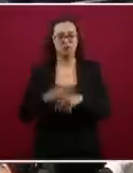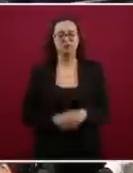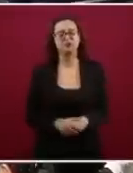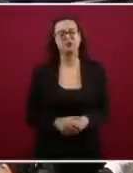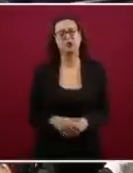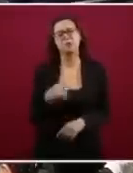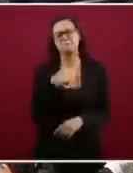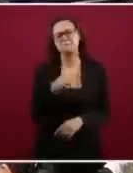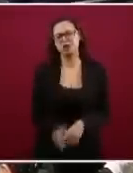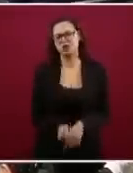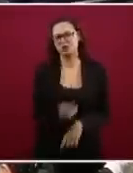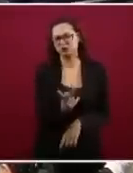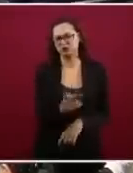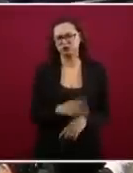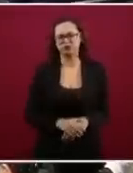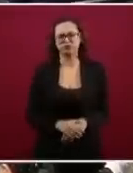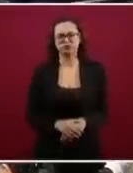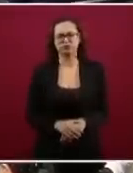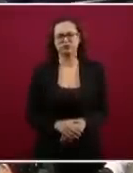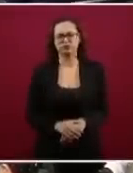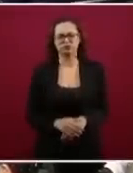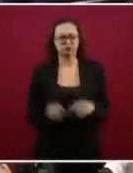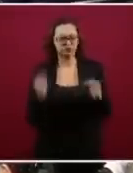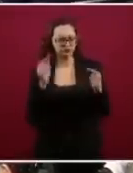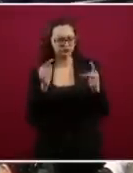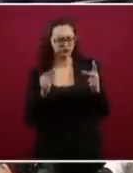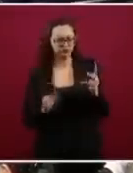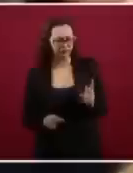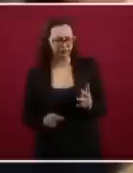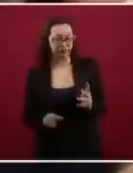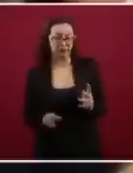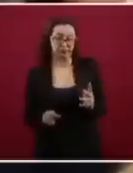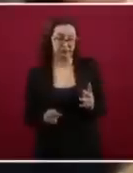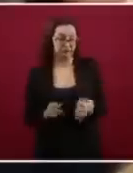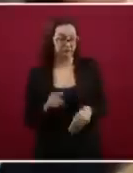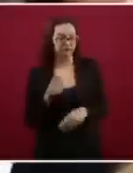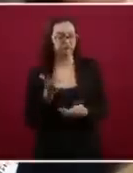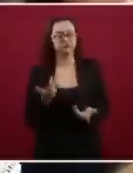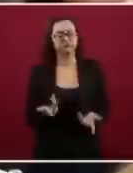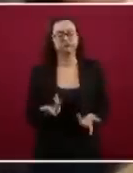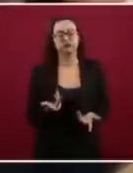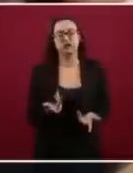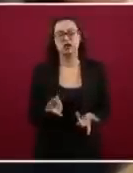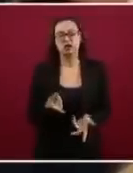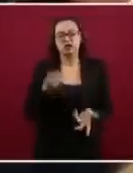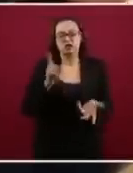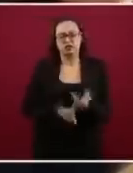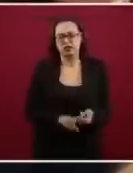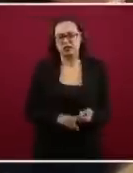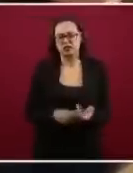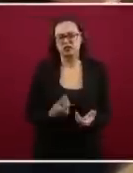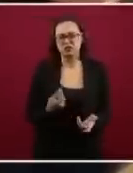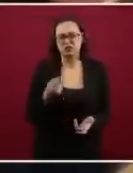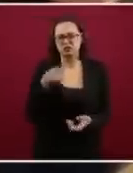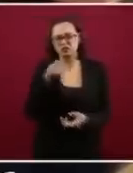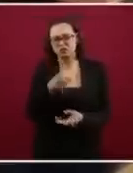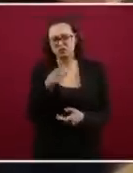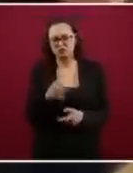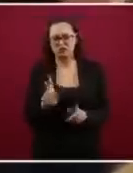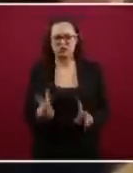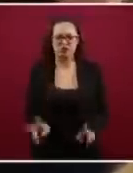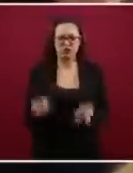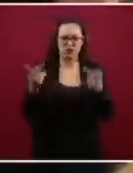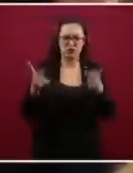Mi pregunta es, presidente, tiene varios incisos, corchetes. ¿Qué acciones se van a tomar en contra de esta casa